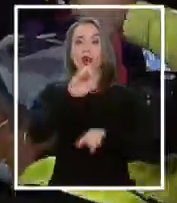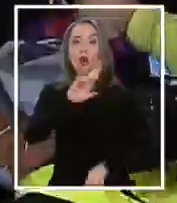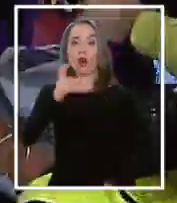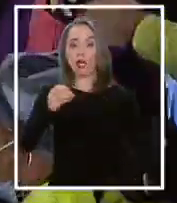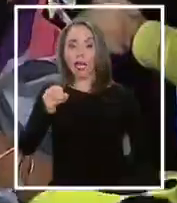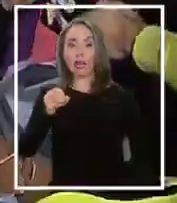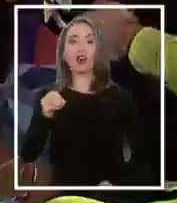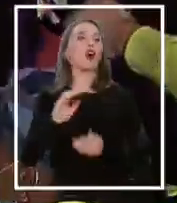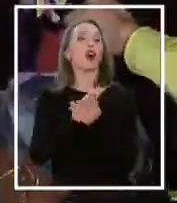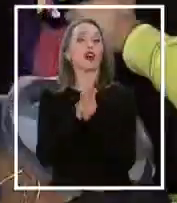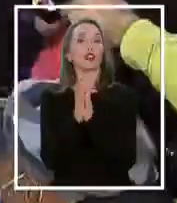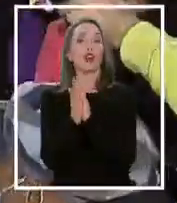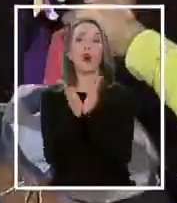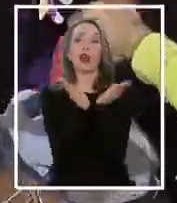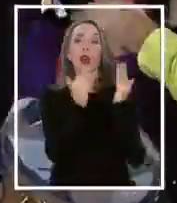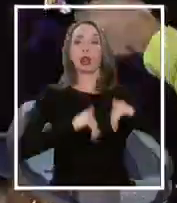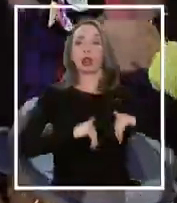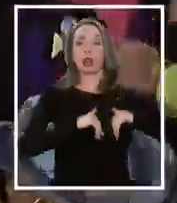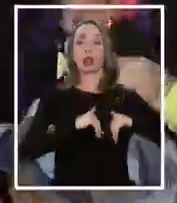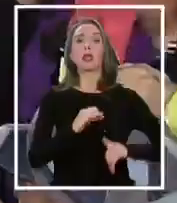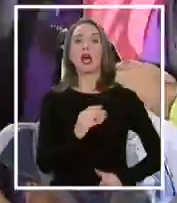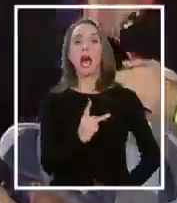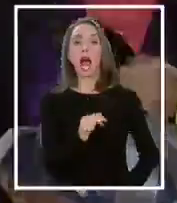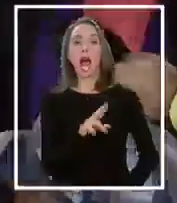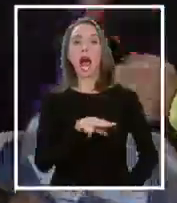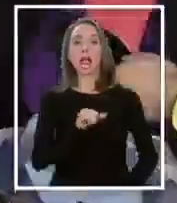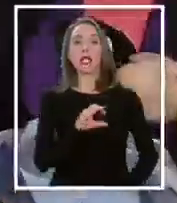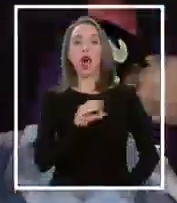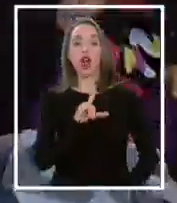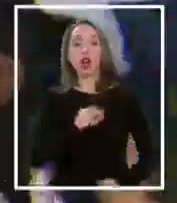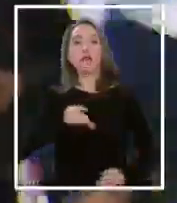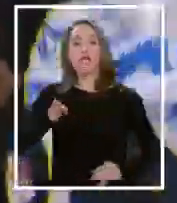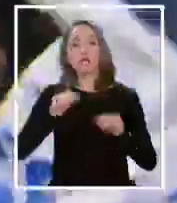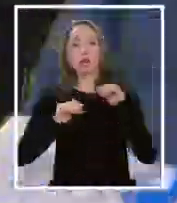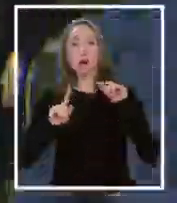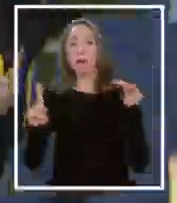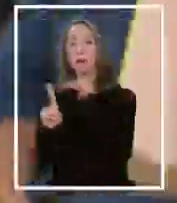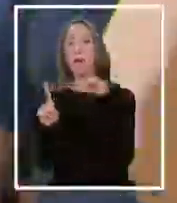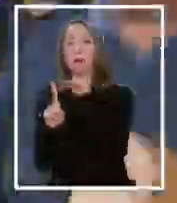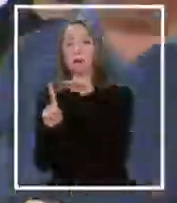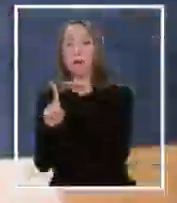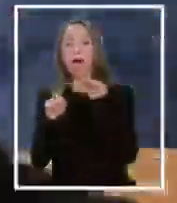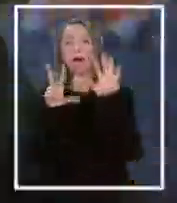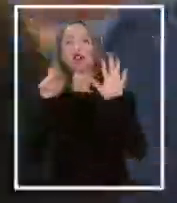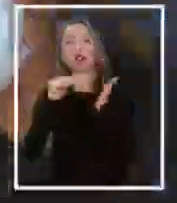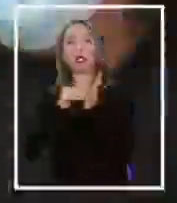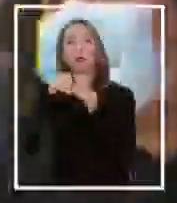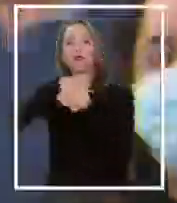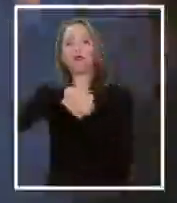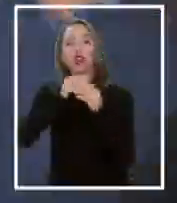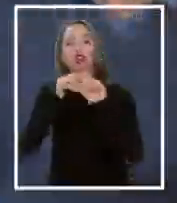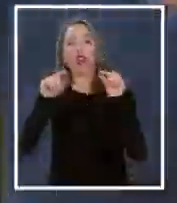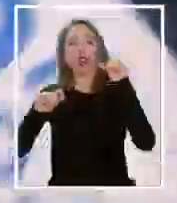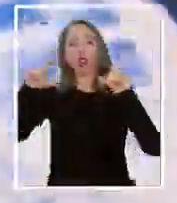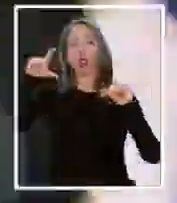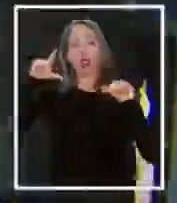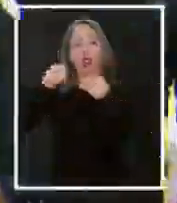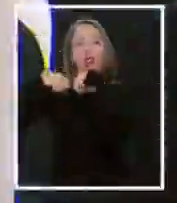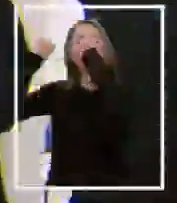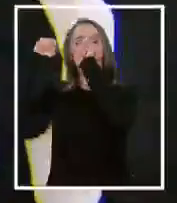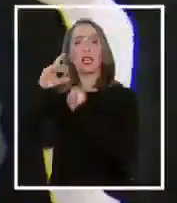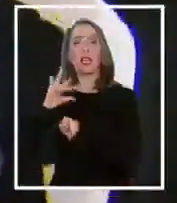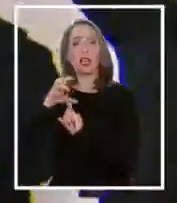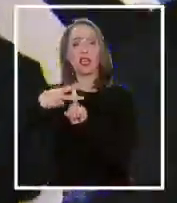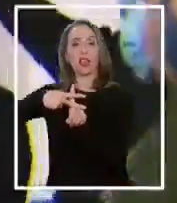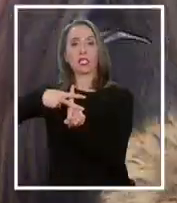desde ese momento todo se derrumbó para karina oliva porque la tendencia se mantuvo y 80.000 votos de diferencia le dieron el triunfo a la carta